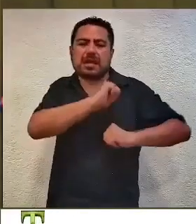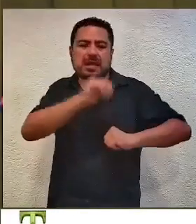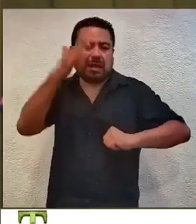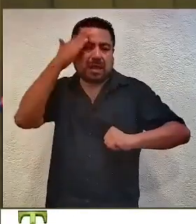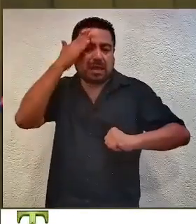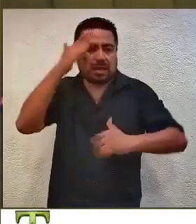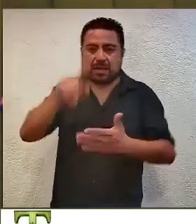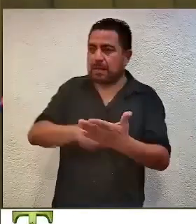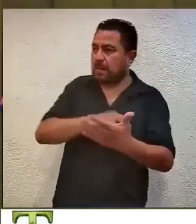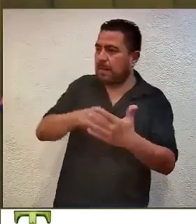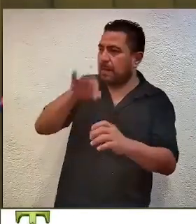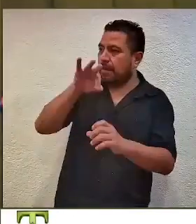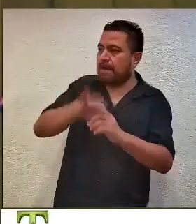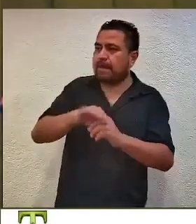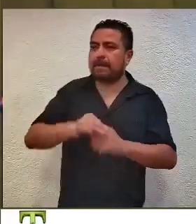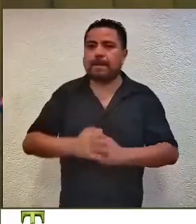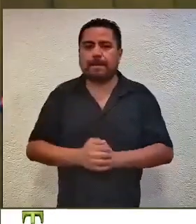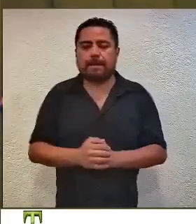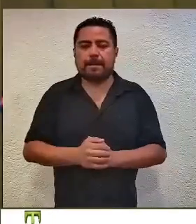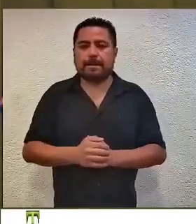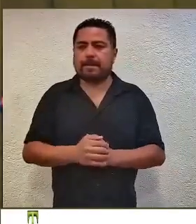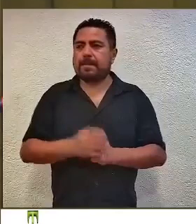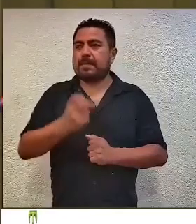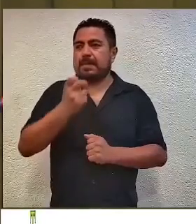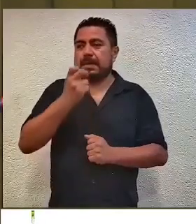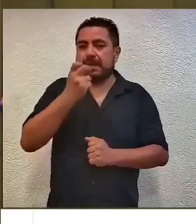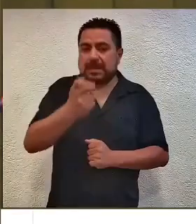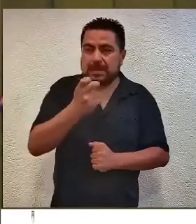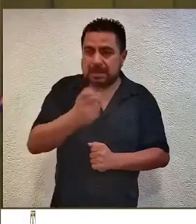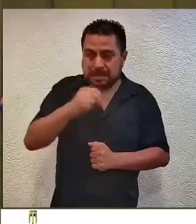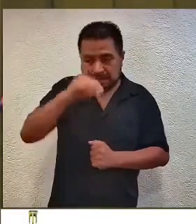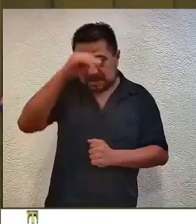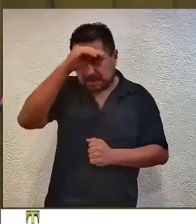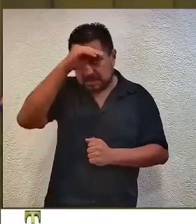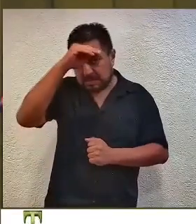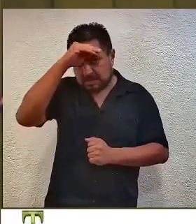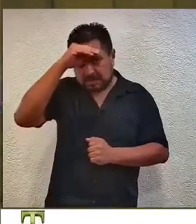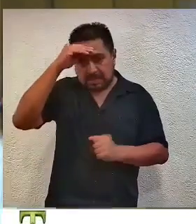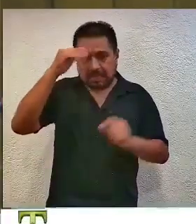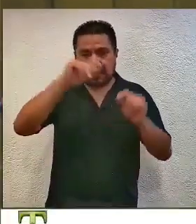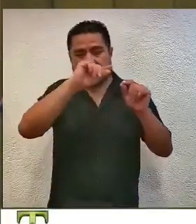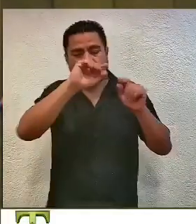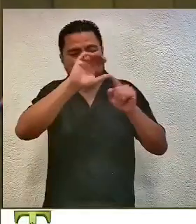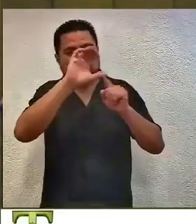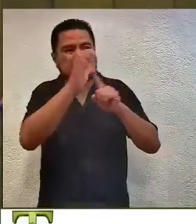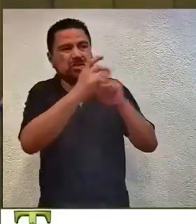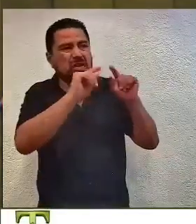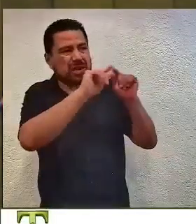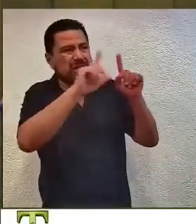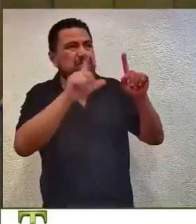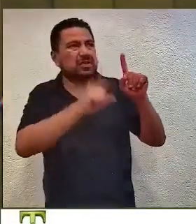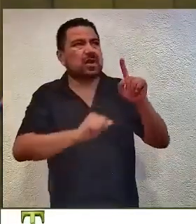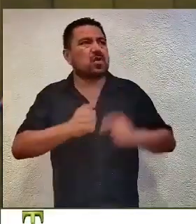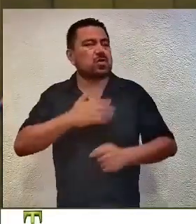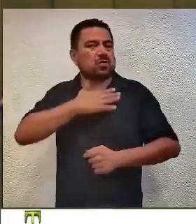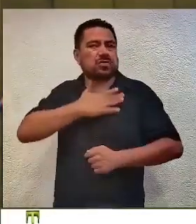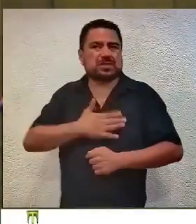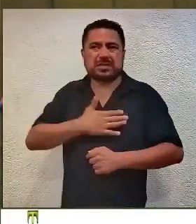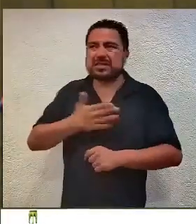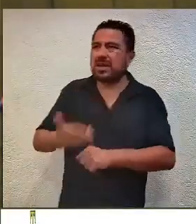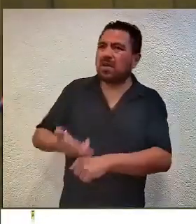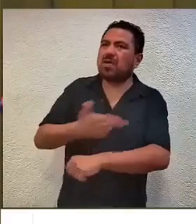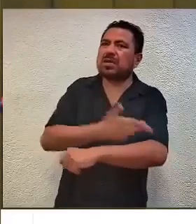popular. De ahí que se considera que la Comisión Nacional de Honestidad y Justicia carece de